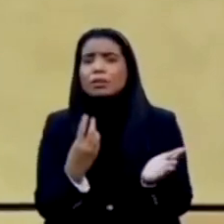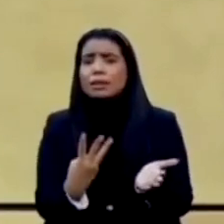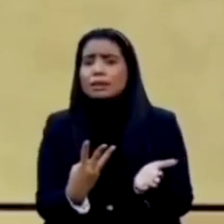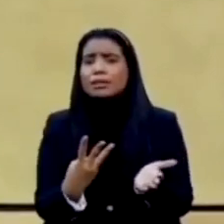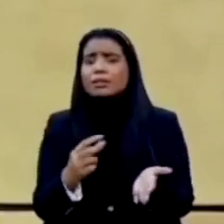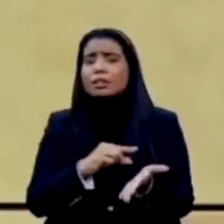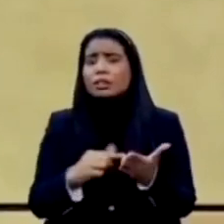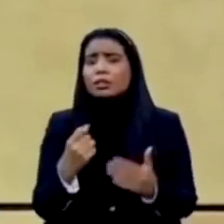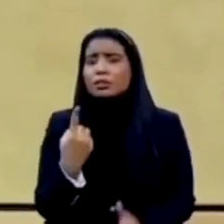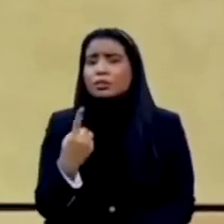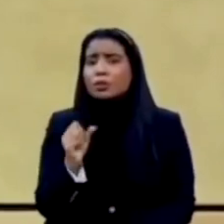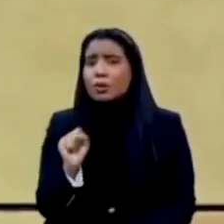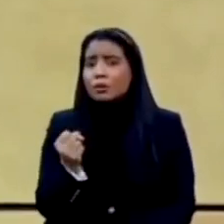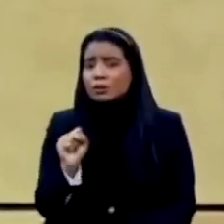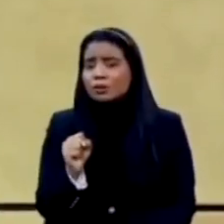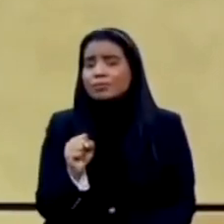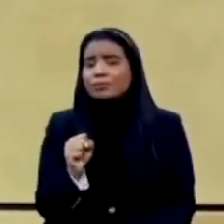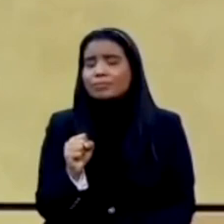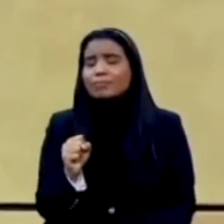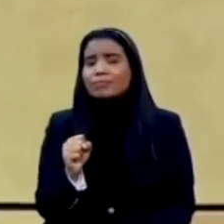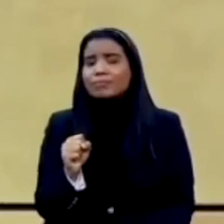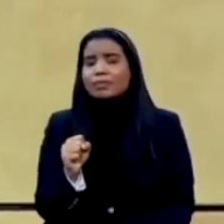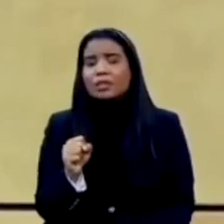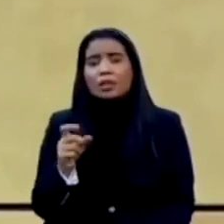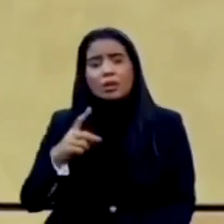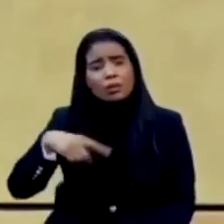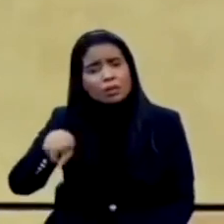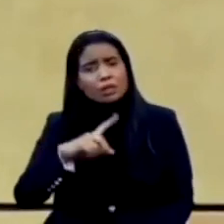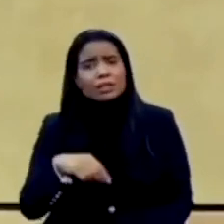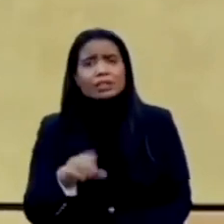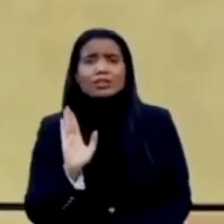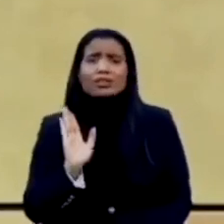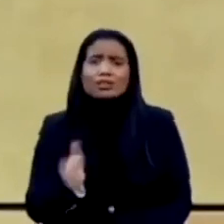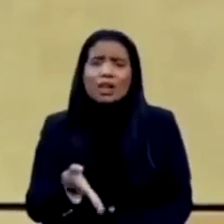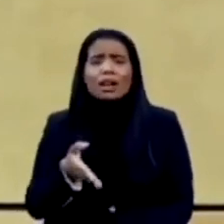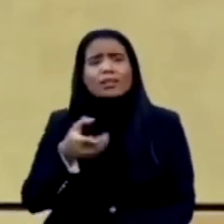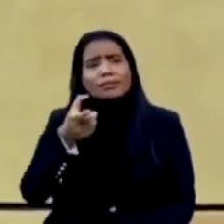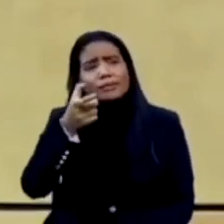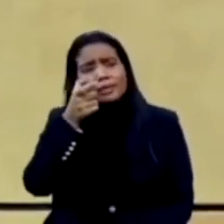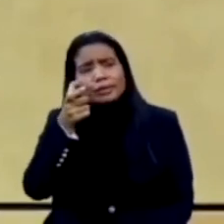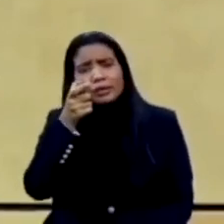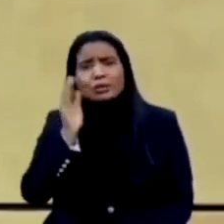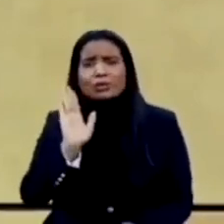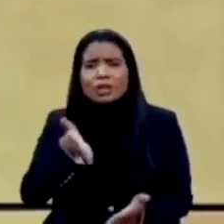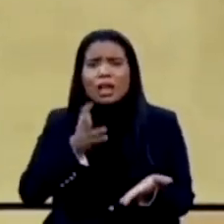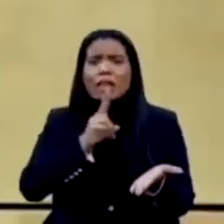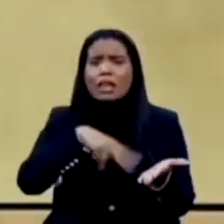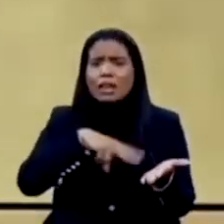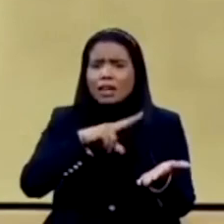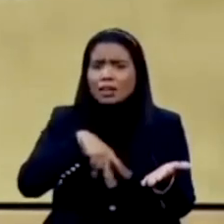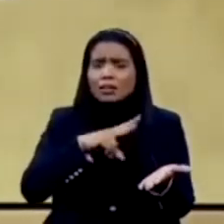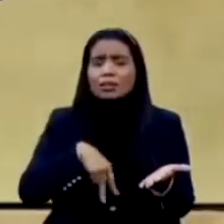18 que muchos de ustedes están cansados de oír y de leer cuando